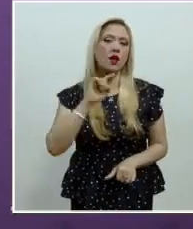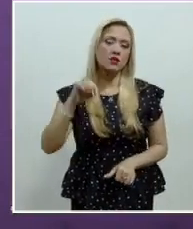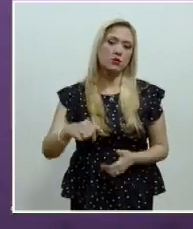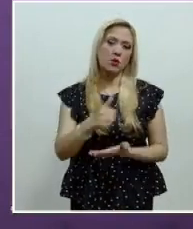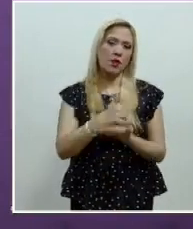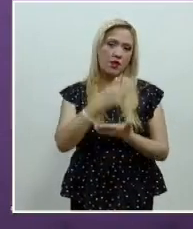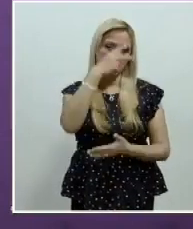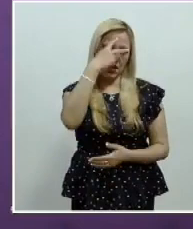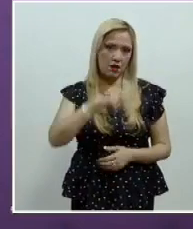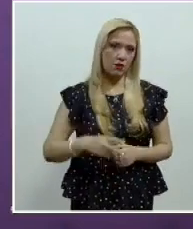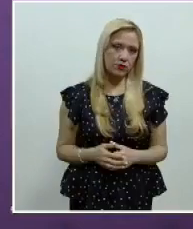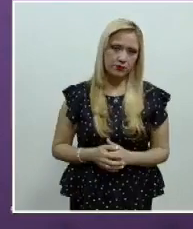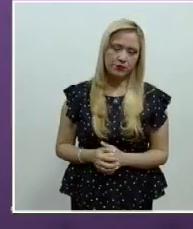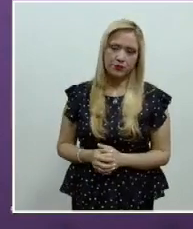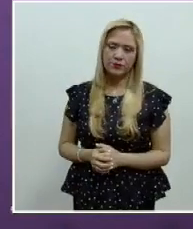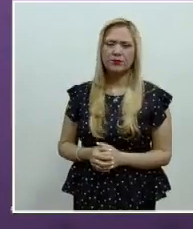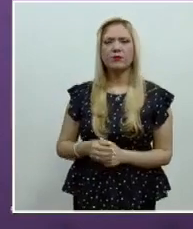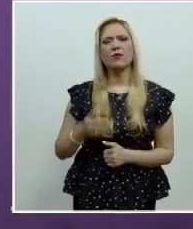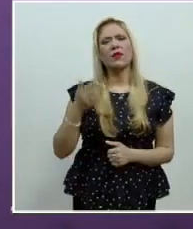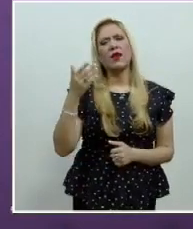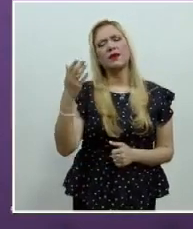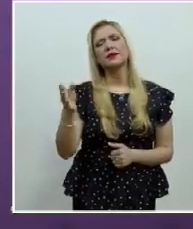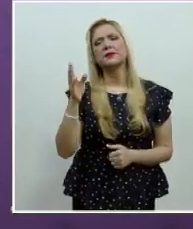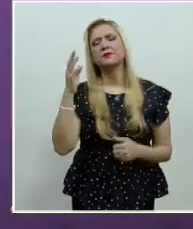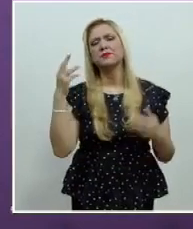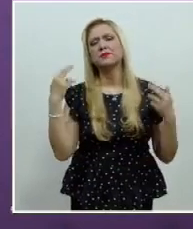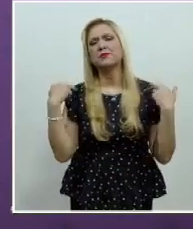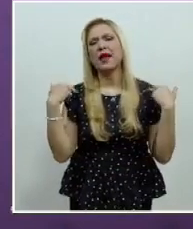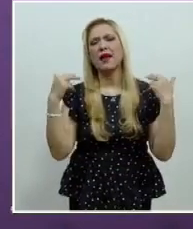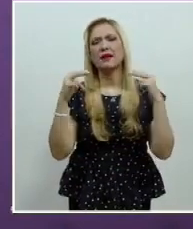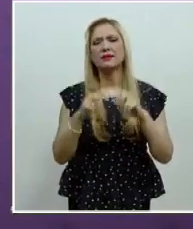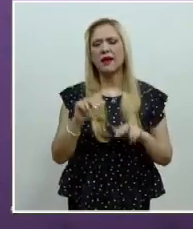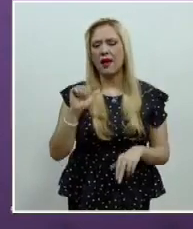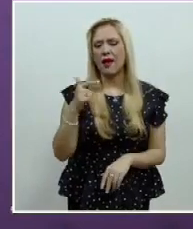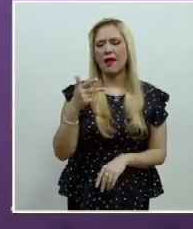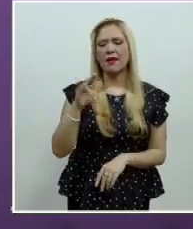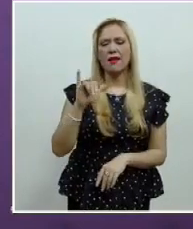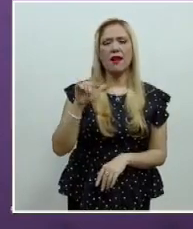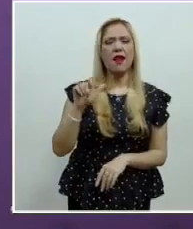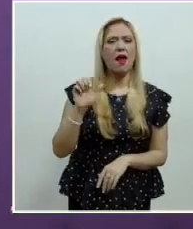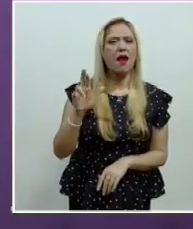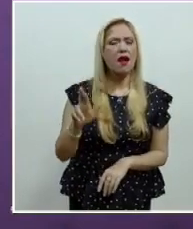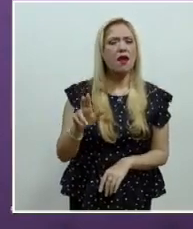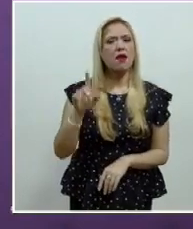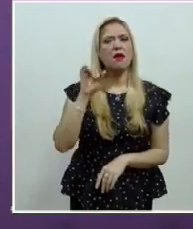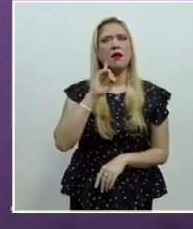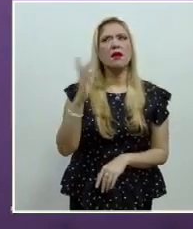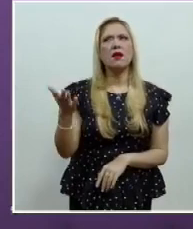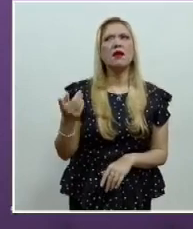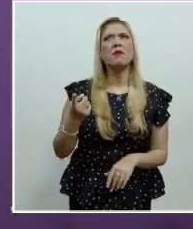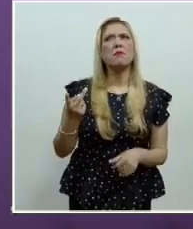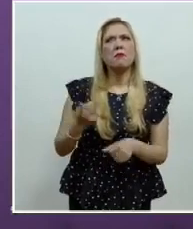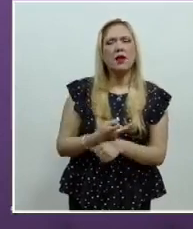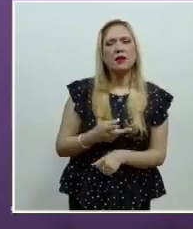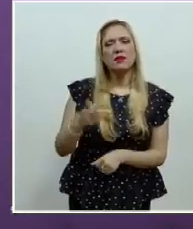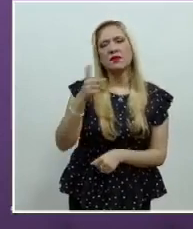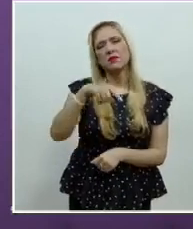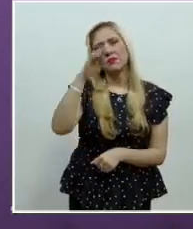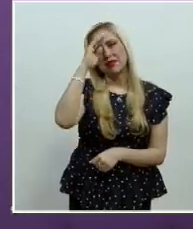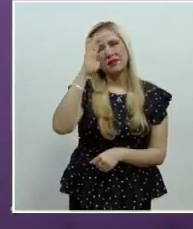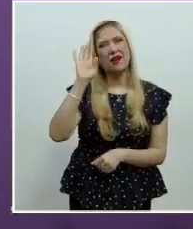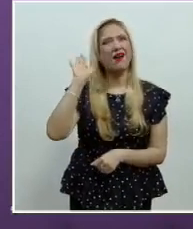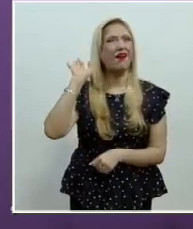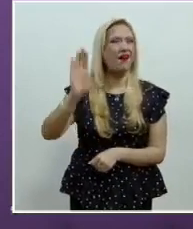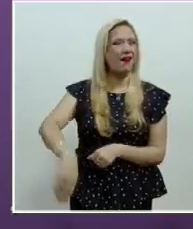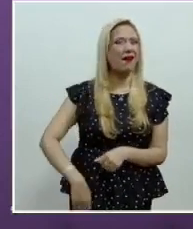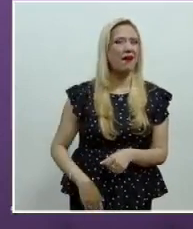ciudad. Maestra Aguilar, ¿por qué sucede si no se juzga con perspectiva de género? Algunas personas piensan solamente están